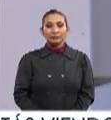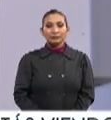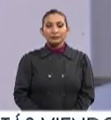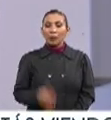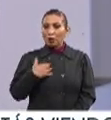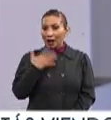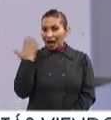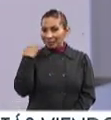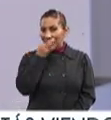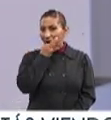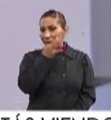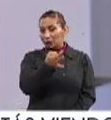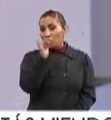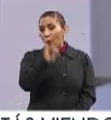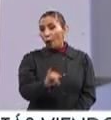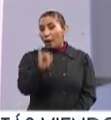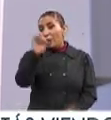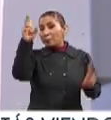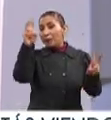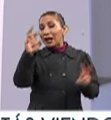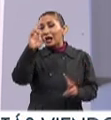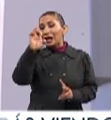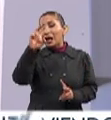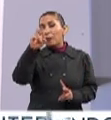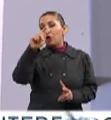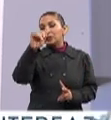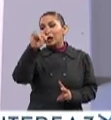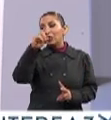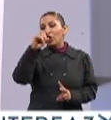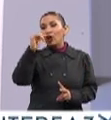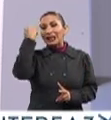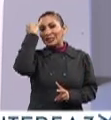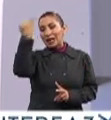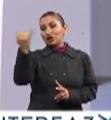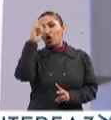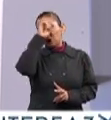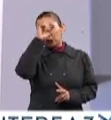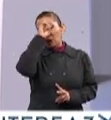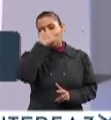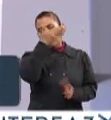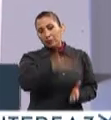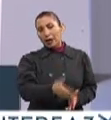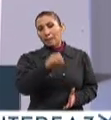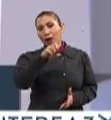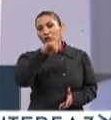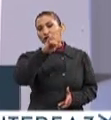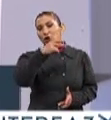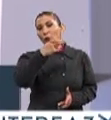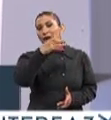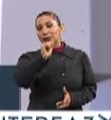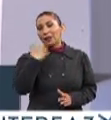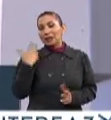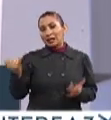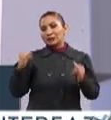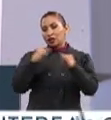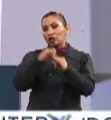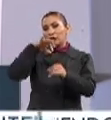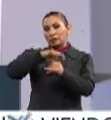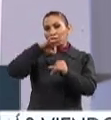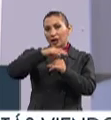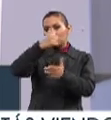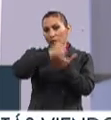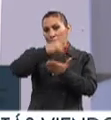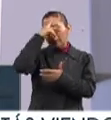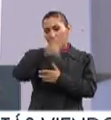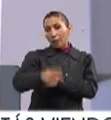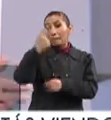Bueno, como lo anunciamos, es jueves de nuestra sección Rebotando Ideas con el consejero Mauricio Huesca del Instituto Electoral de la Ciudad de México.